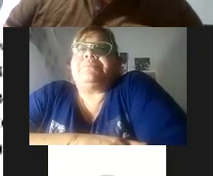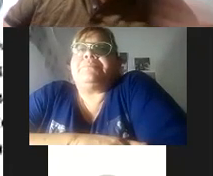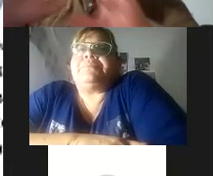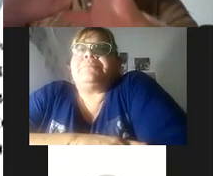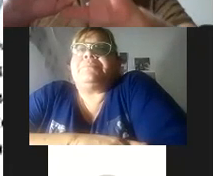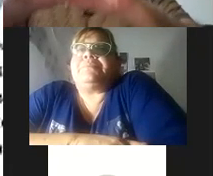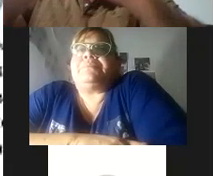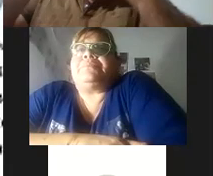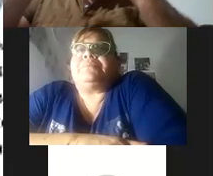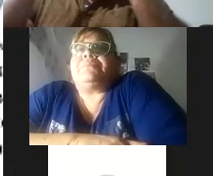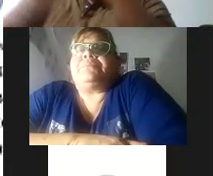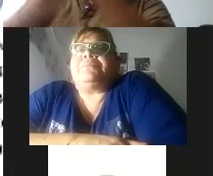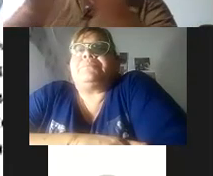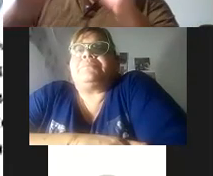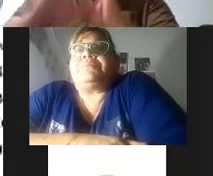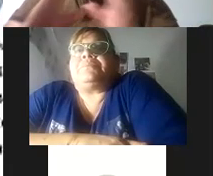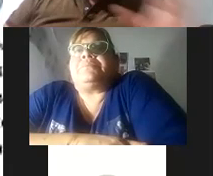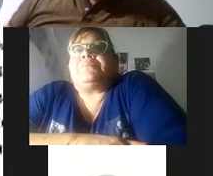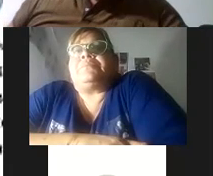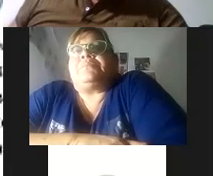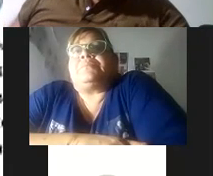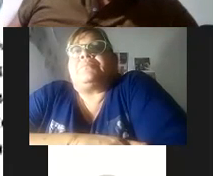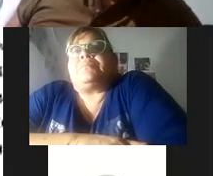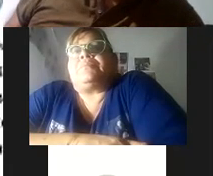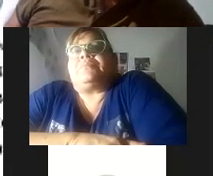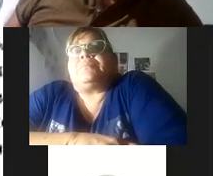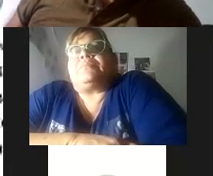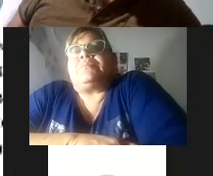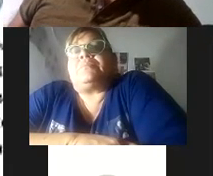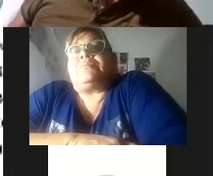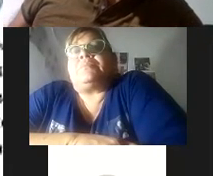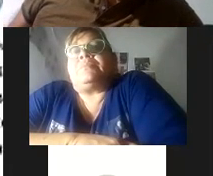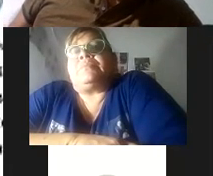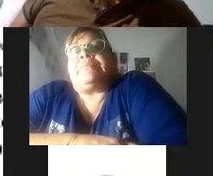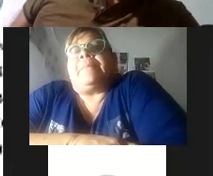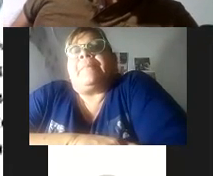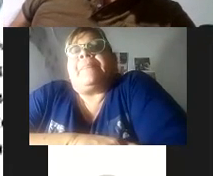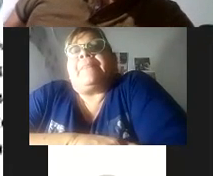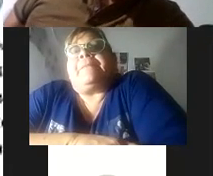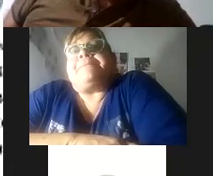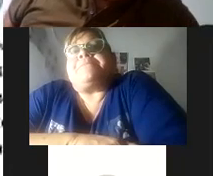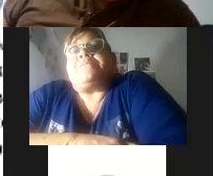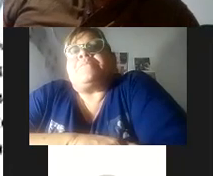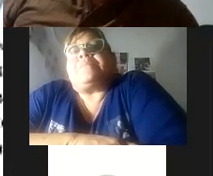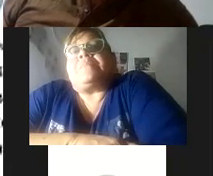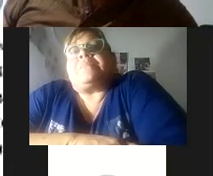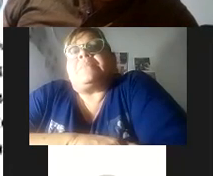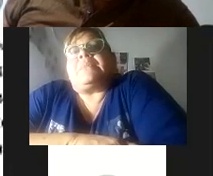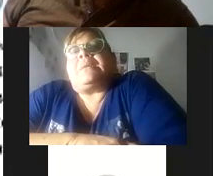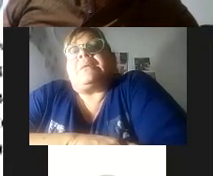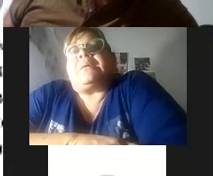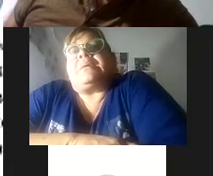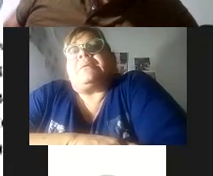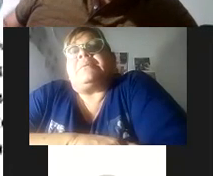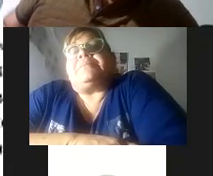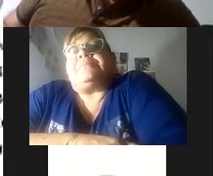Periosteo. El periosteo es lo que rodea por fuera al hueso, ¿eh? Es una